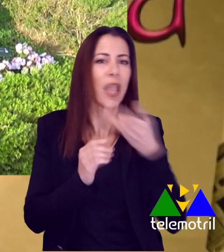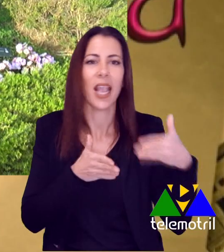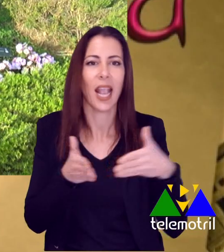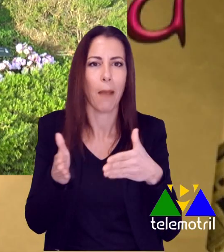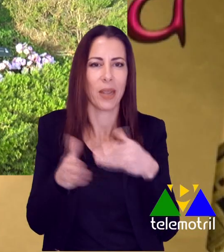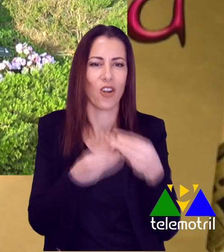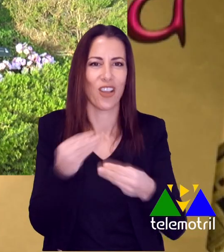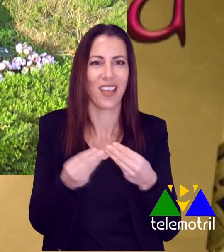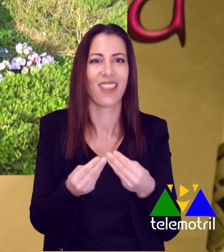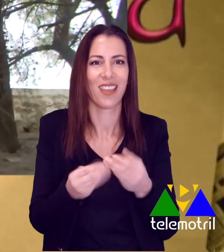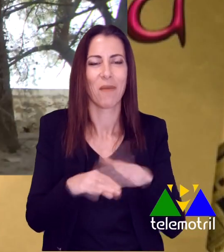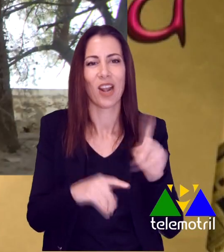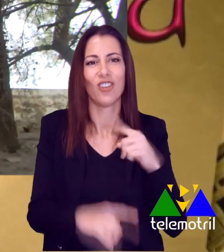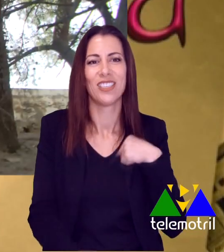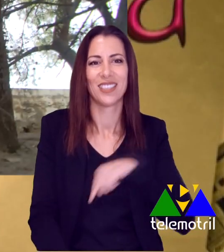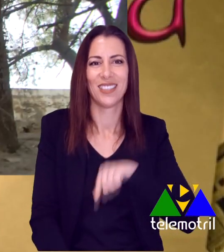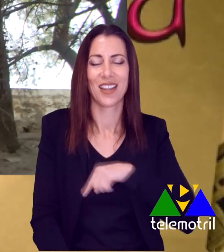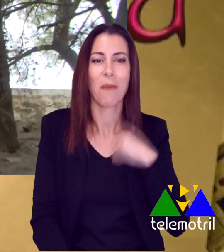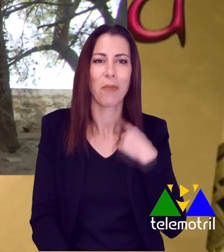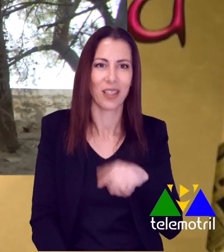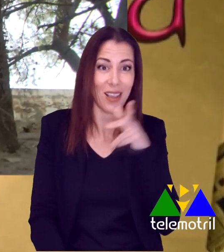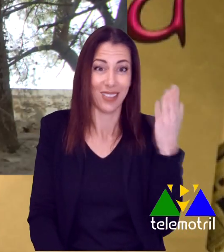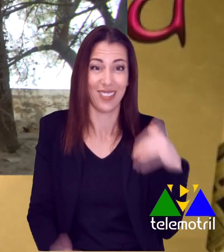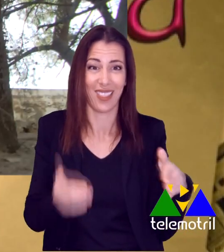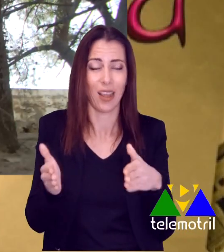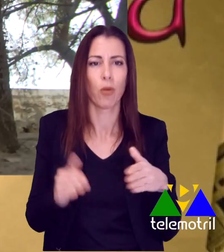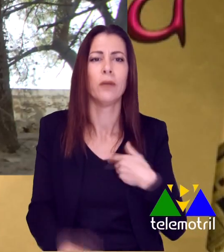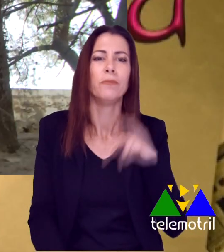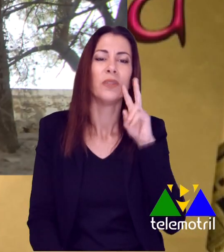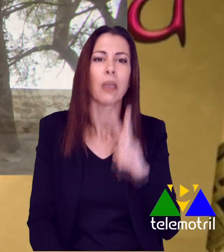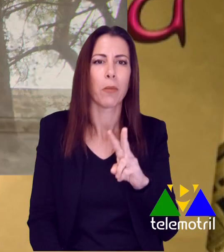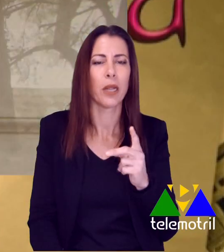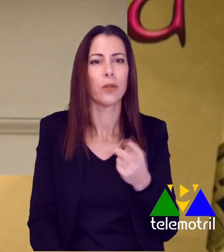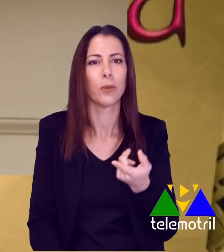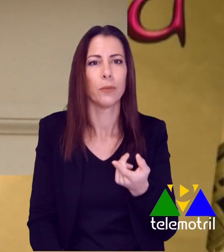que andaban un poco perdidas de la época. Estamos mirando